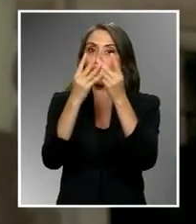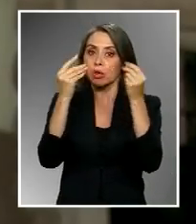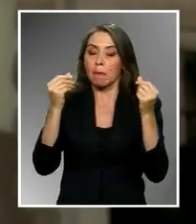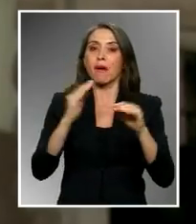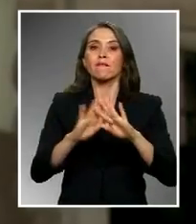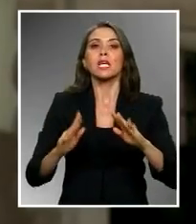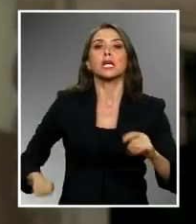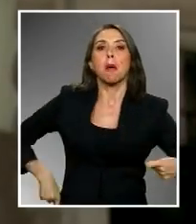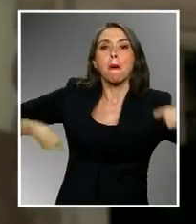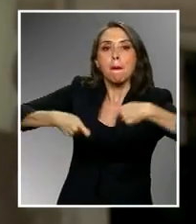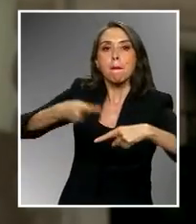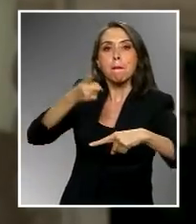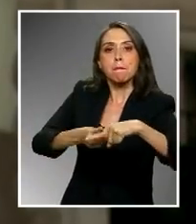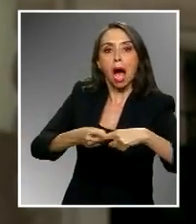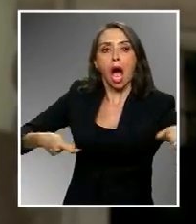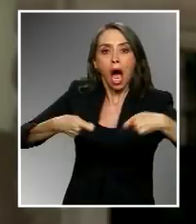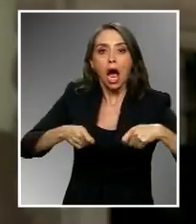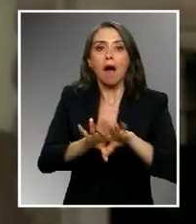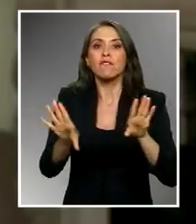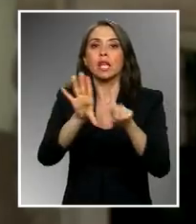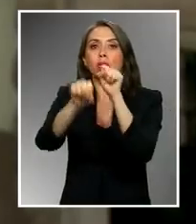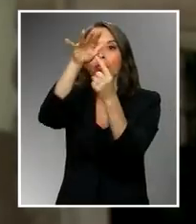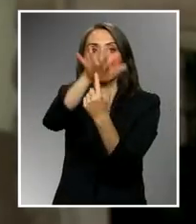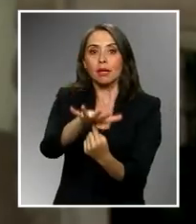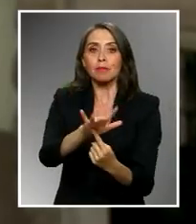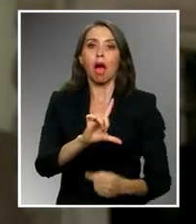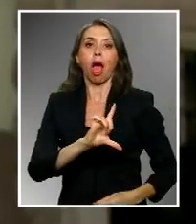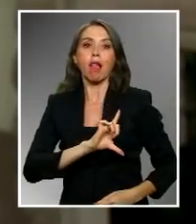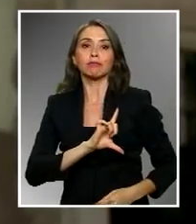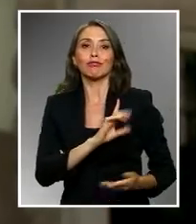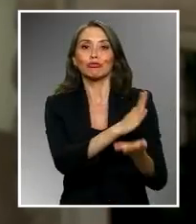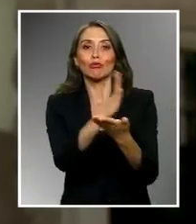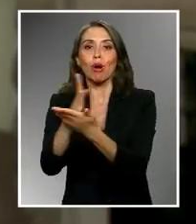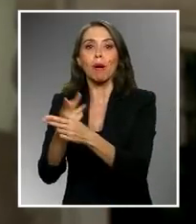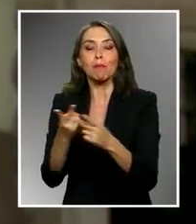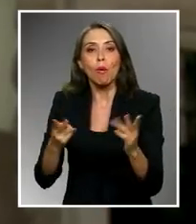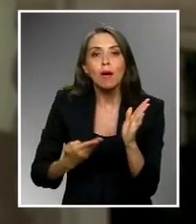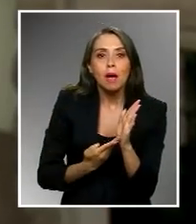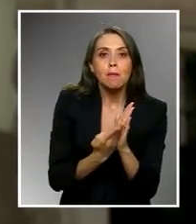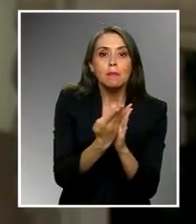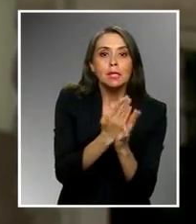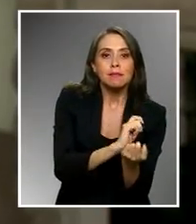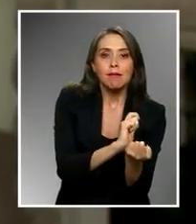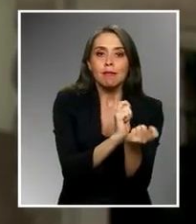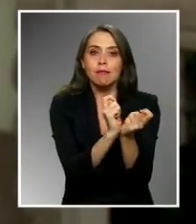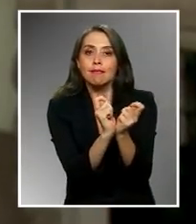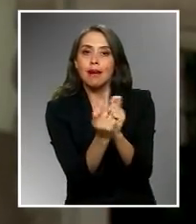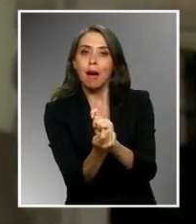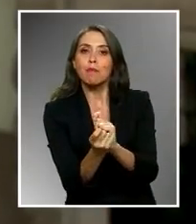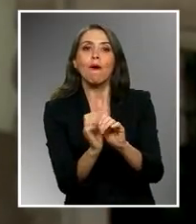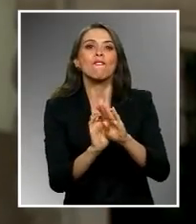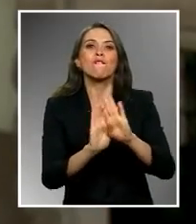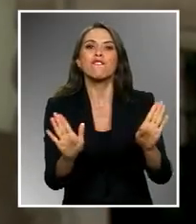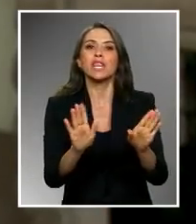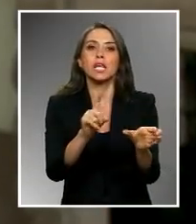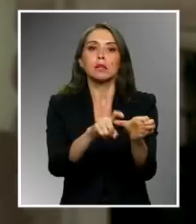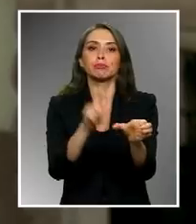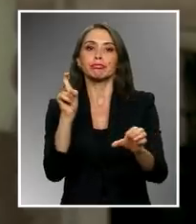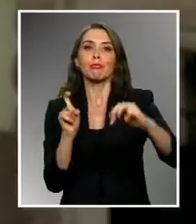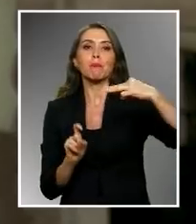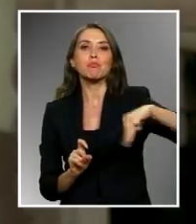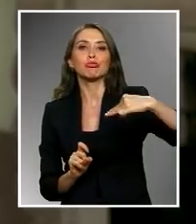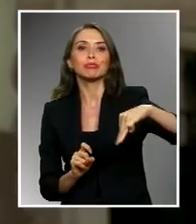copago ni discriminación los liceos y escuelas públicas están iniciando su transición para dejar de depender de los